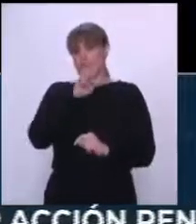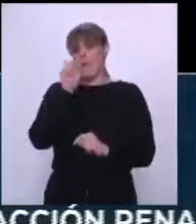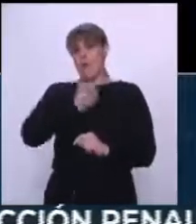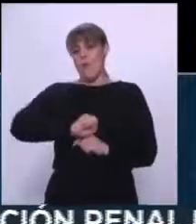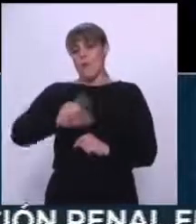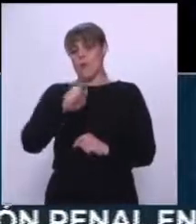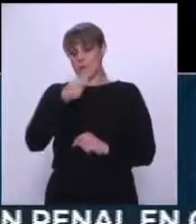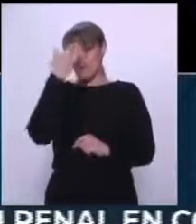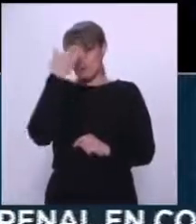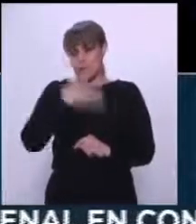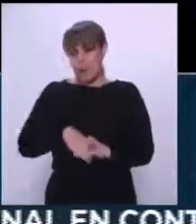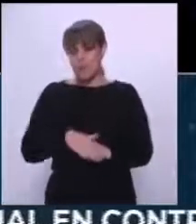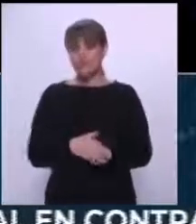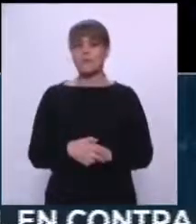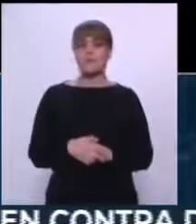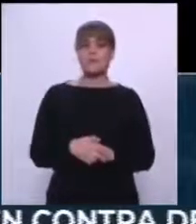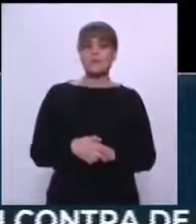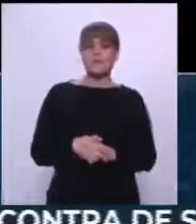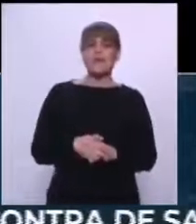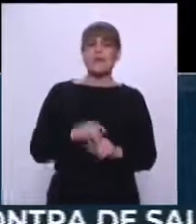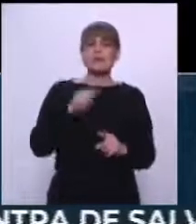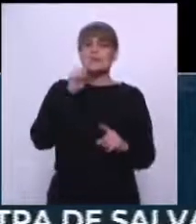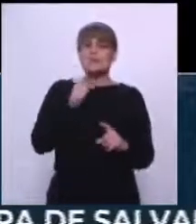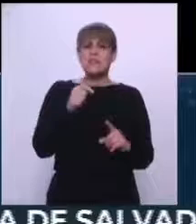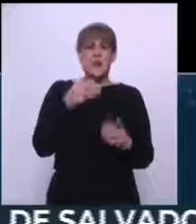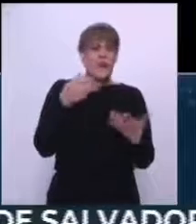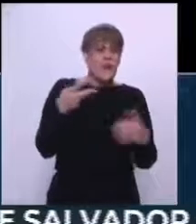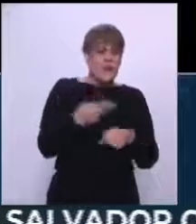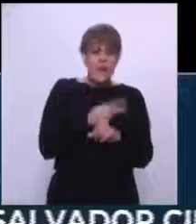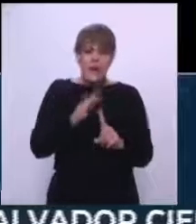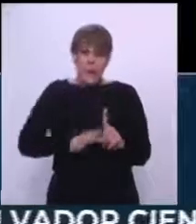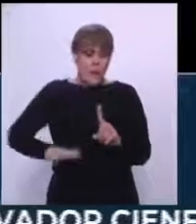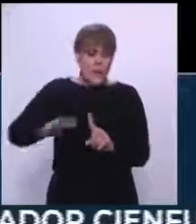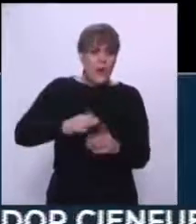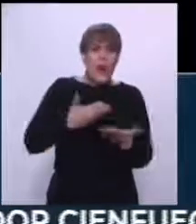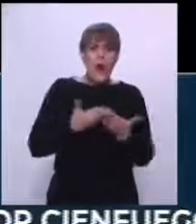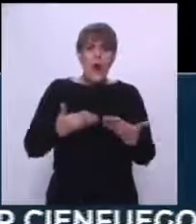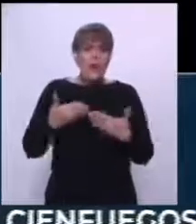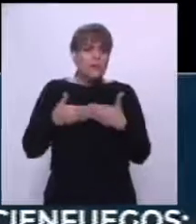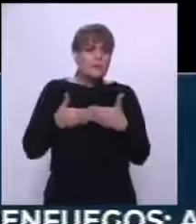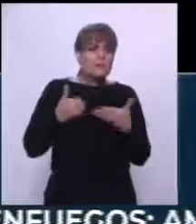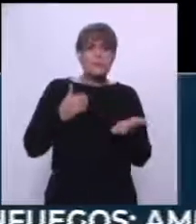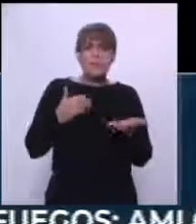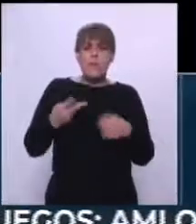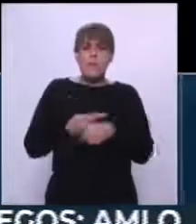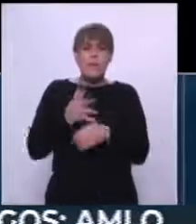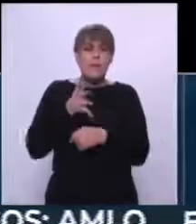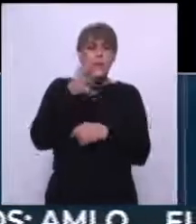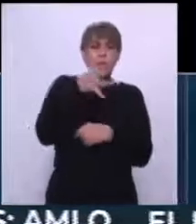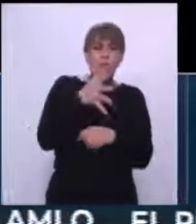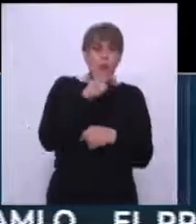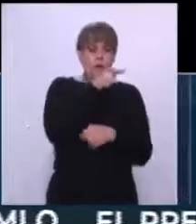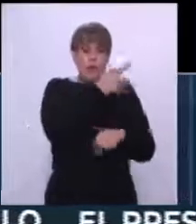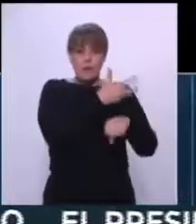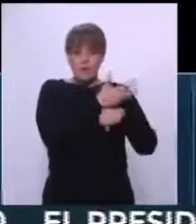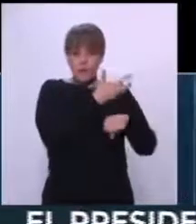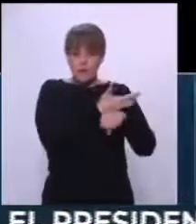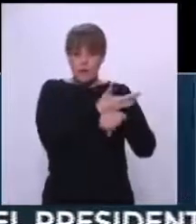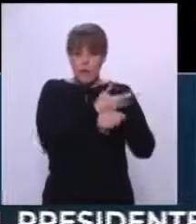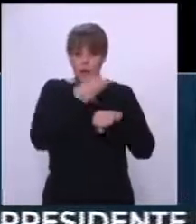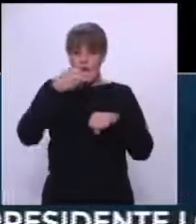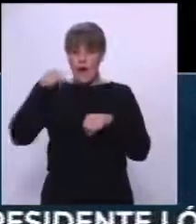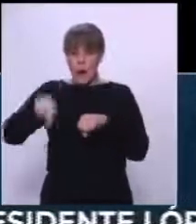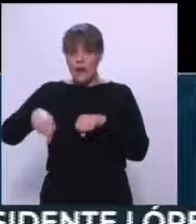verdadera dimensión tiene esto que estamos viendo? ¿Hacia dónde se pueden mover las cosas a partir de lo que hemos visto en las reacciones en Estados Unidos y en las